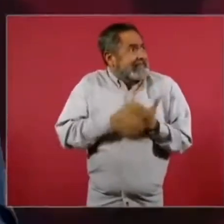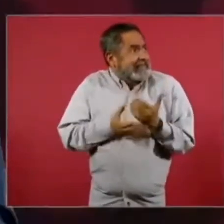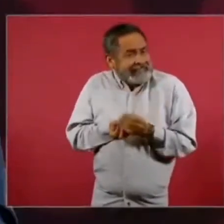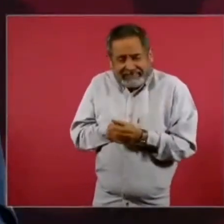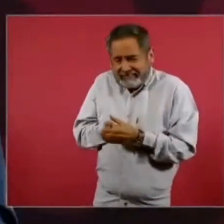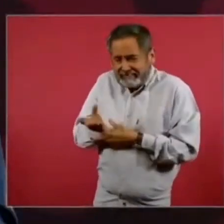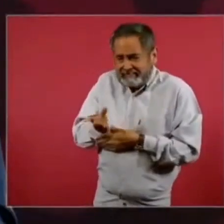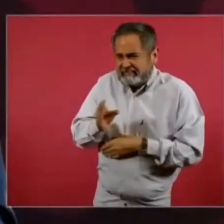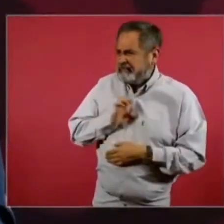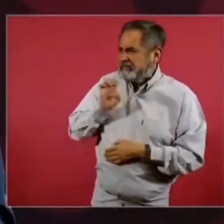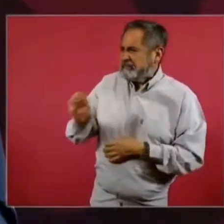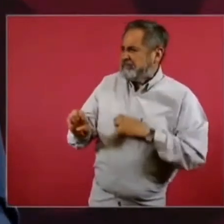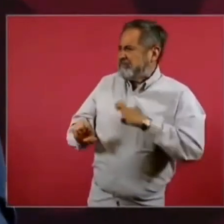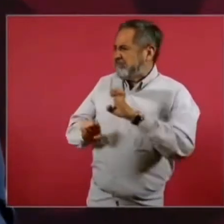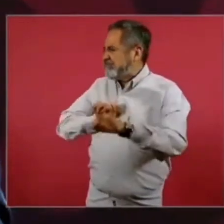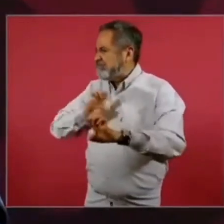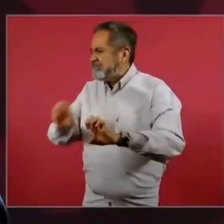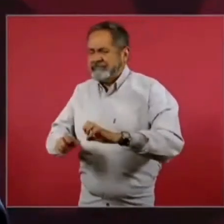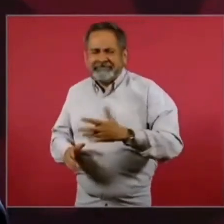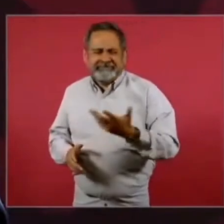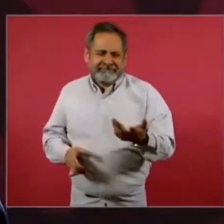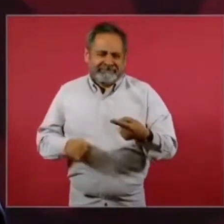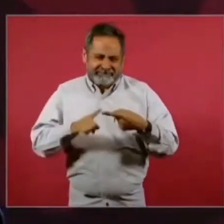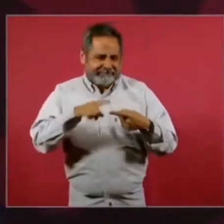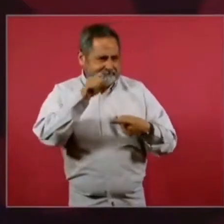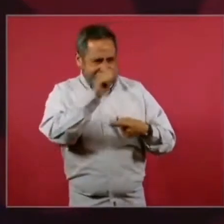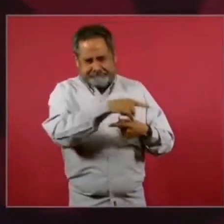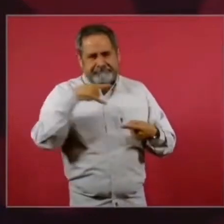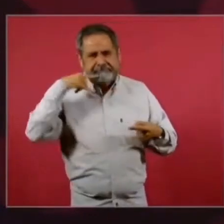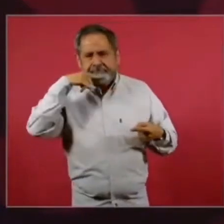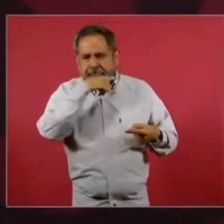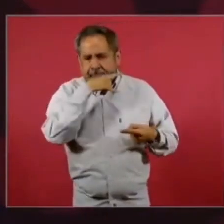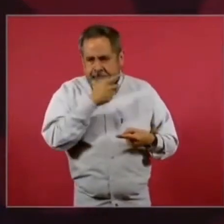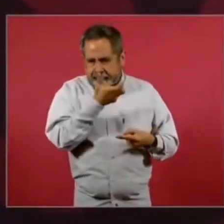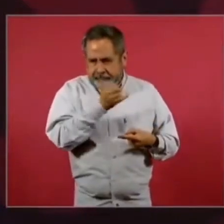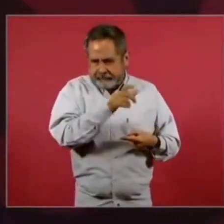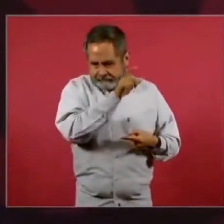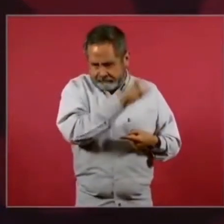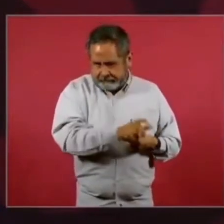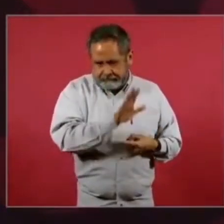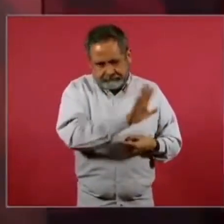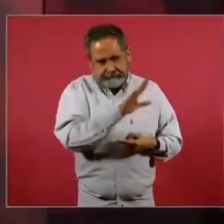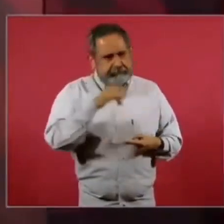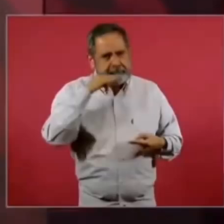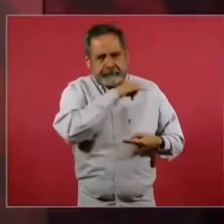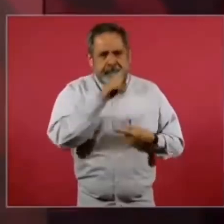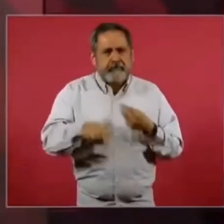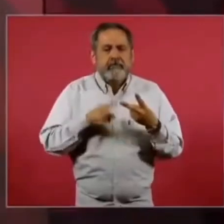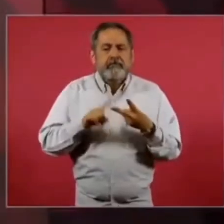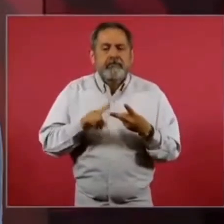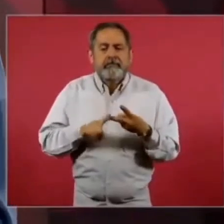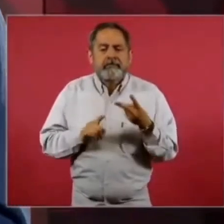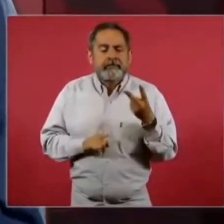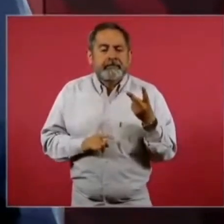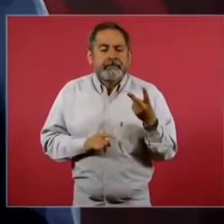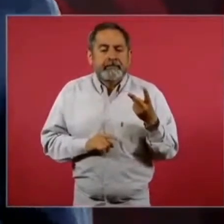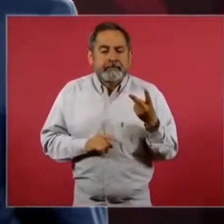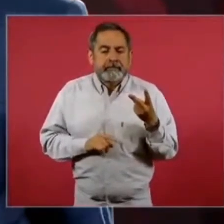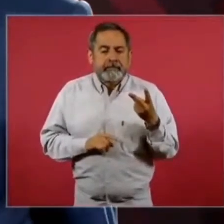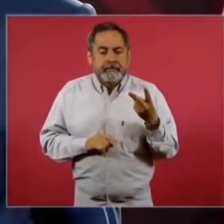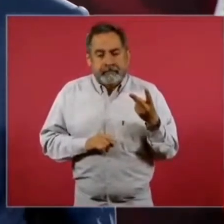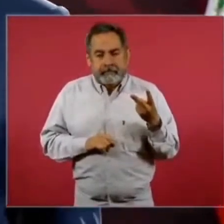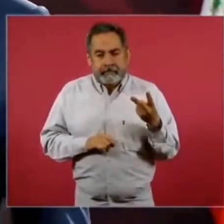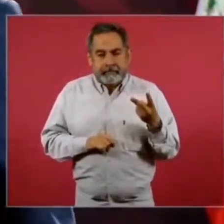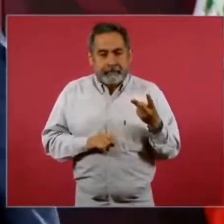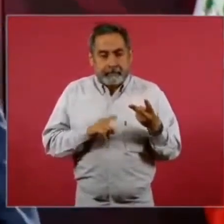prójimo entonces esa es una característica la otra es que